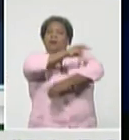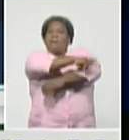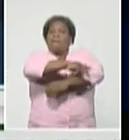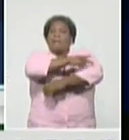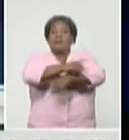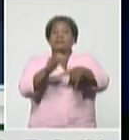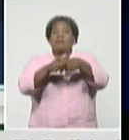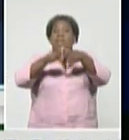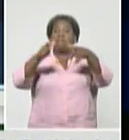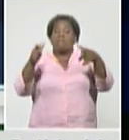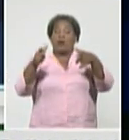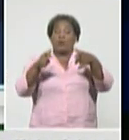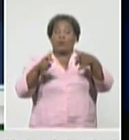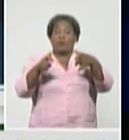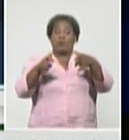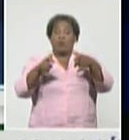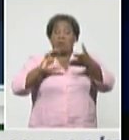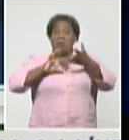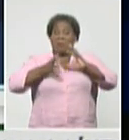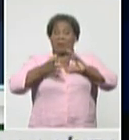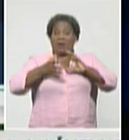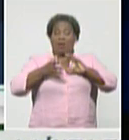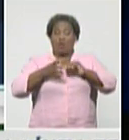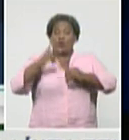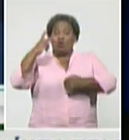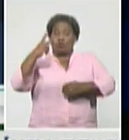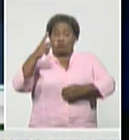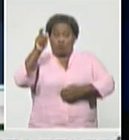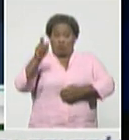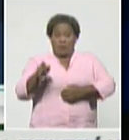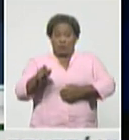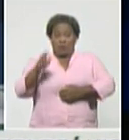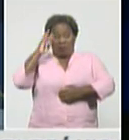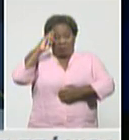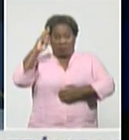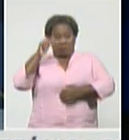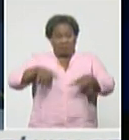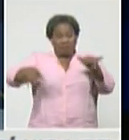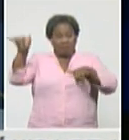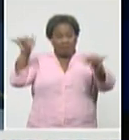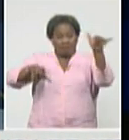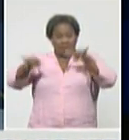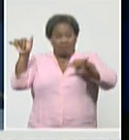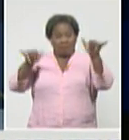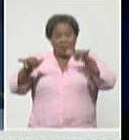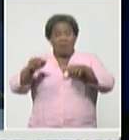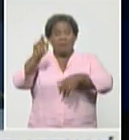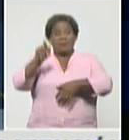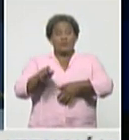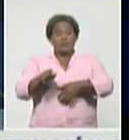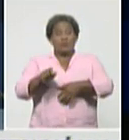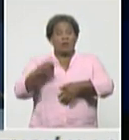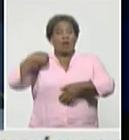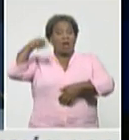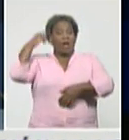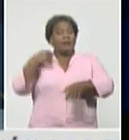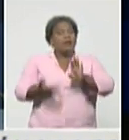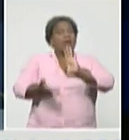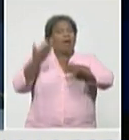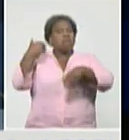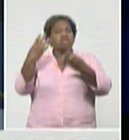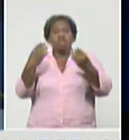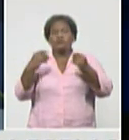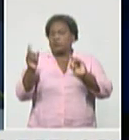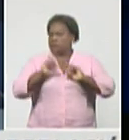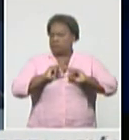el mundo. Los 2 evacuados que nuestra población conoce, ayer no hubo muchas altas, solamente 2 altas